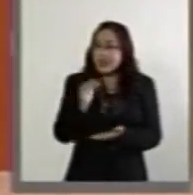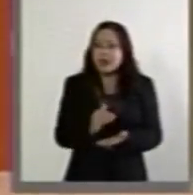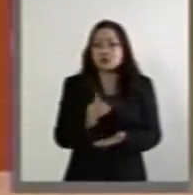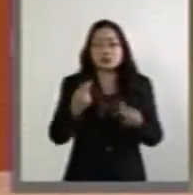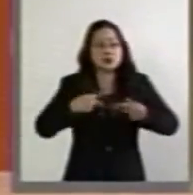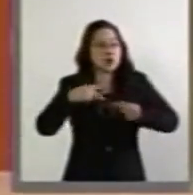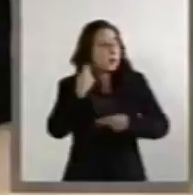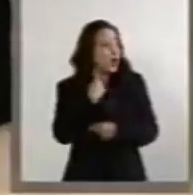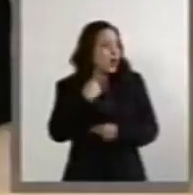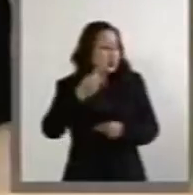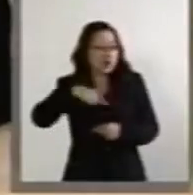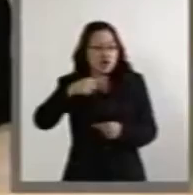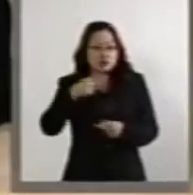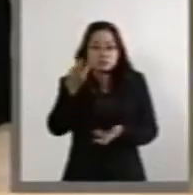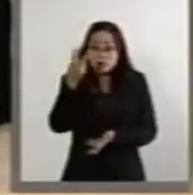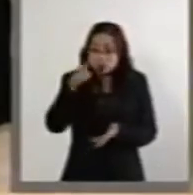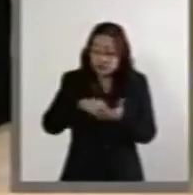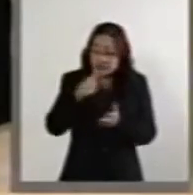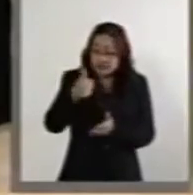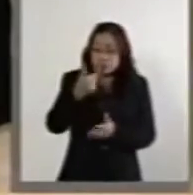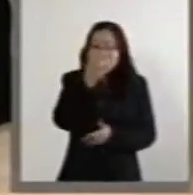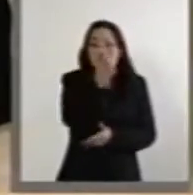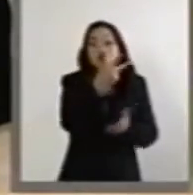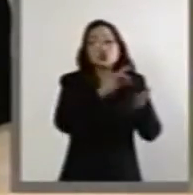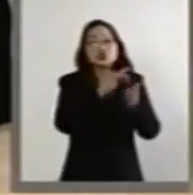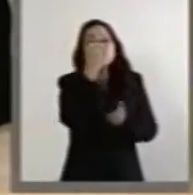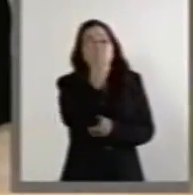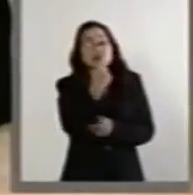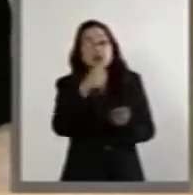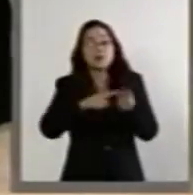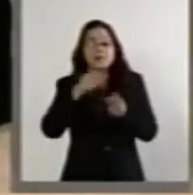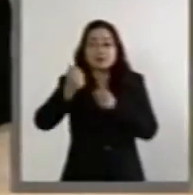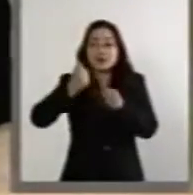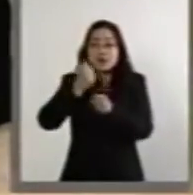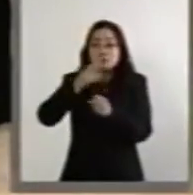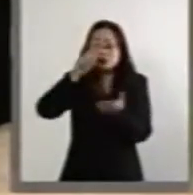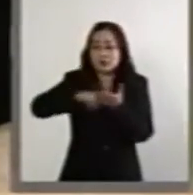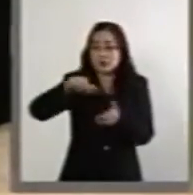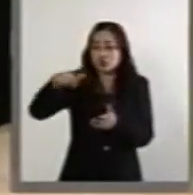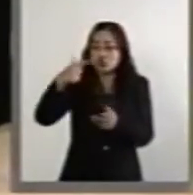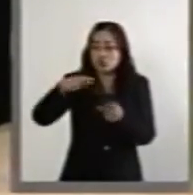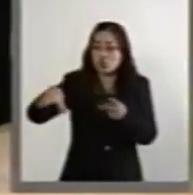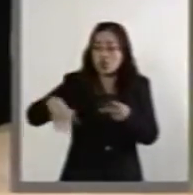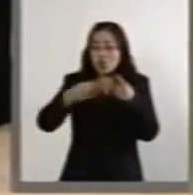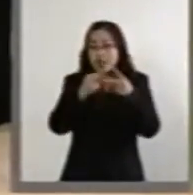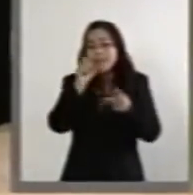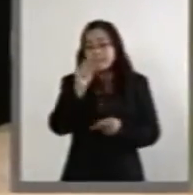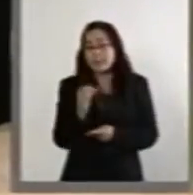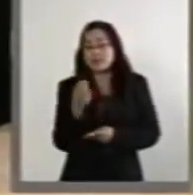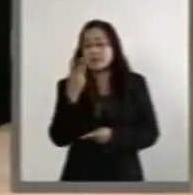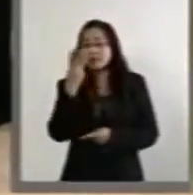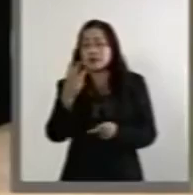homicidios, 8.1, y en el 2012 era de